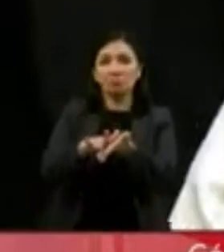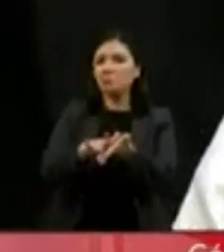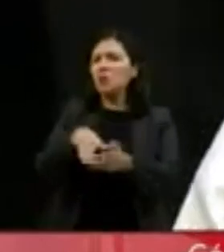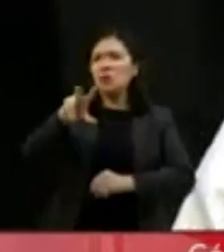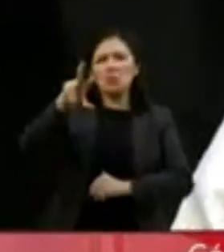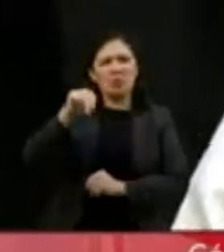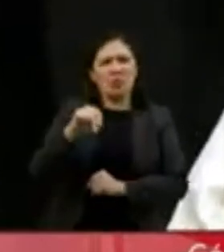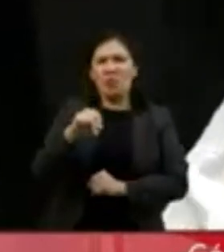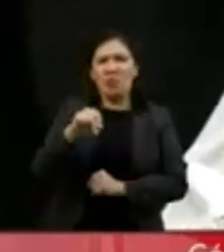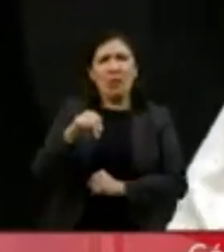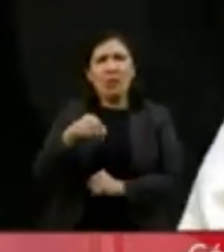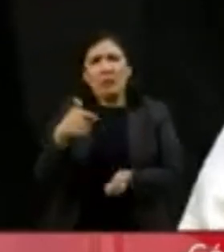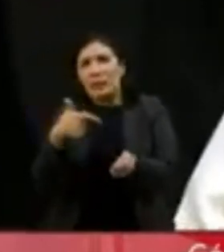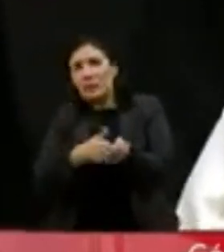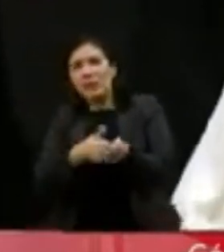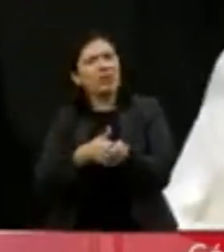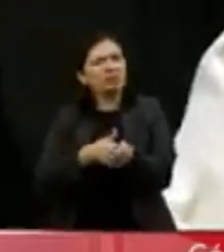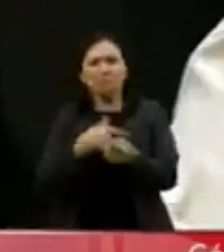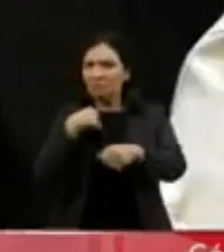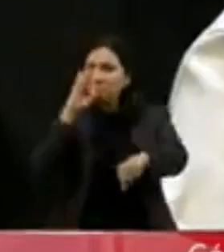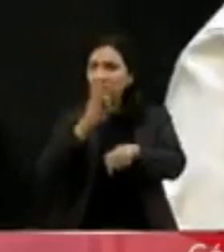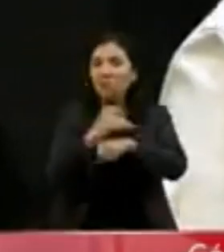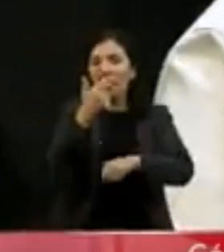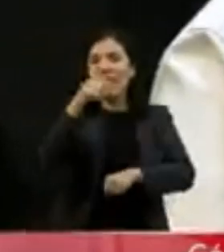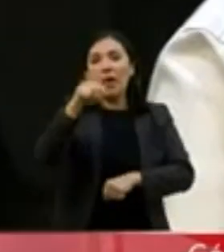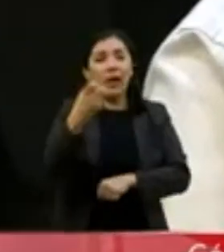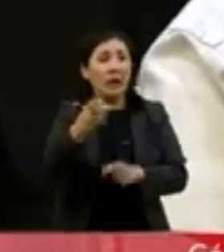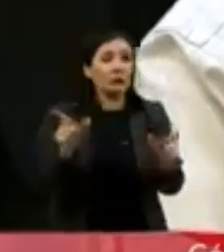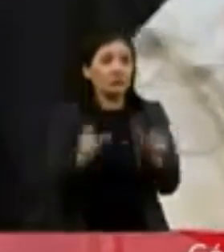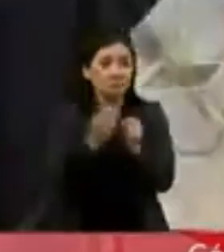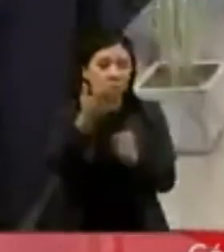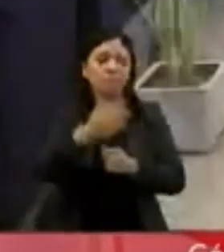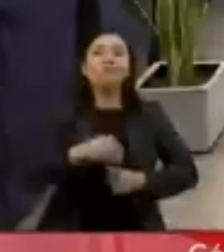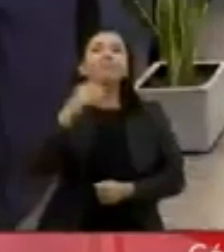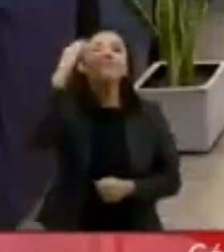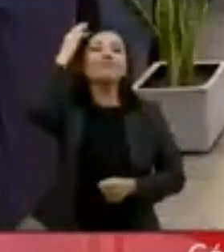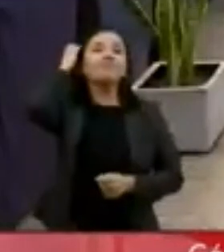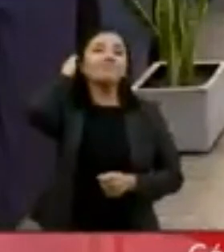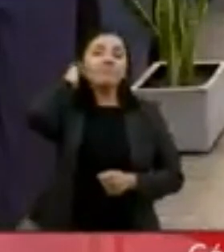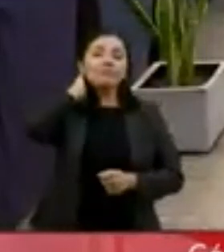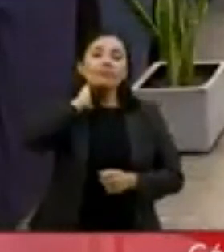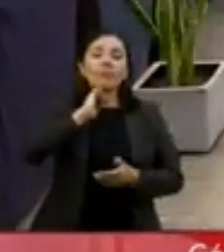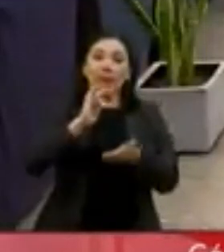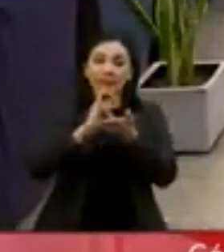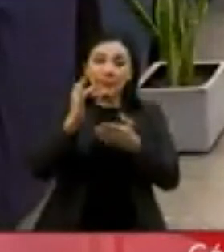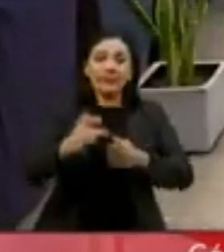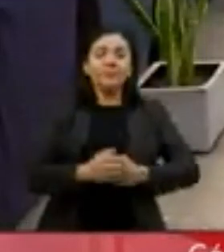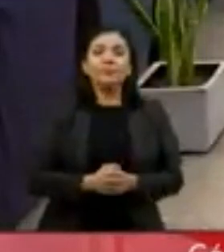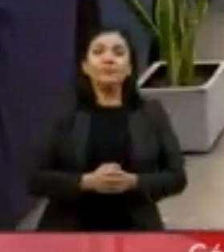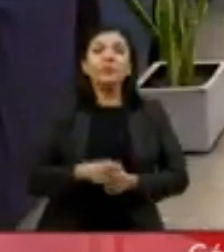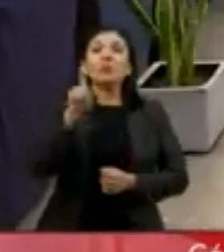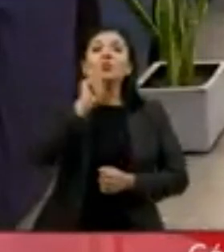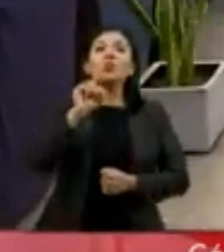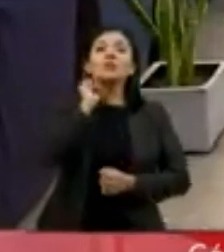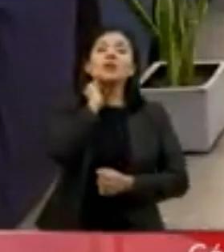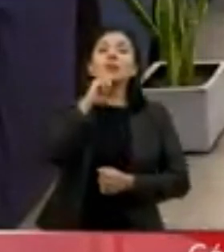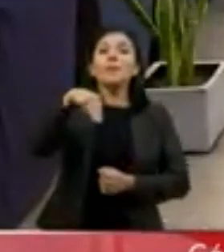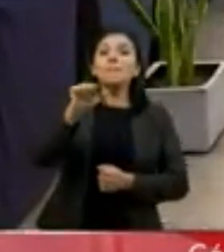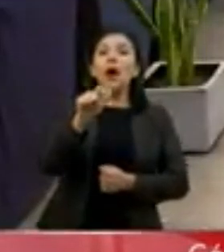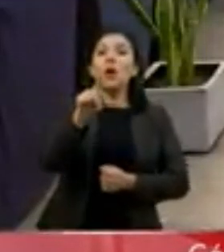tapujos la guardia nacional es cuanto presidentea Muchas gracias la senadora mal m por